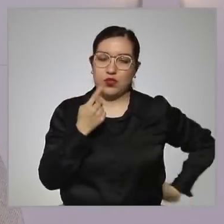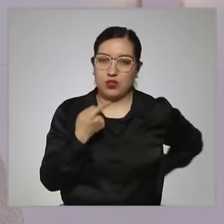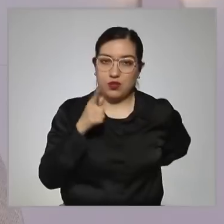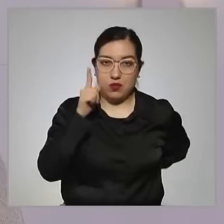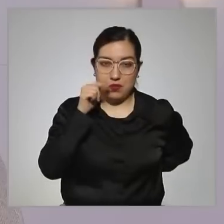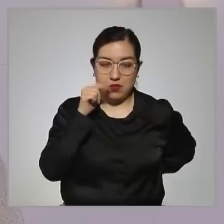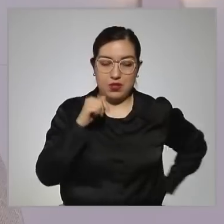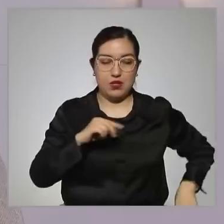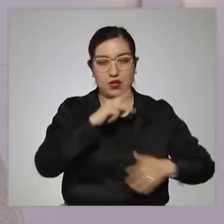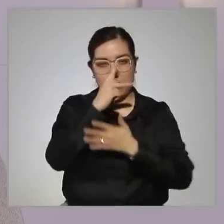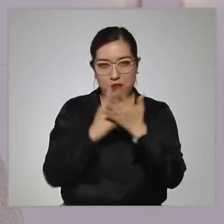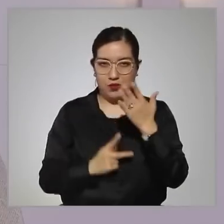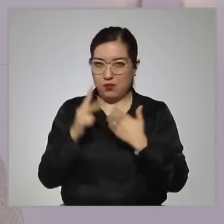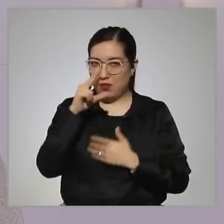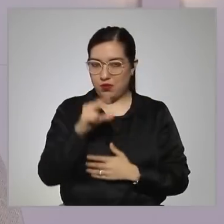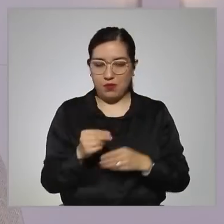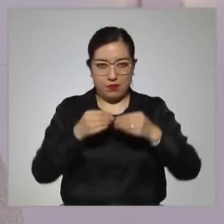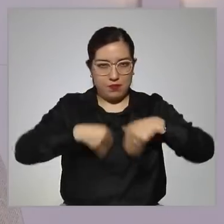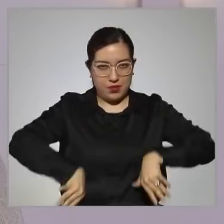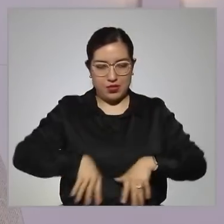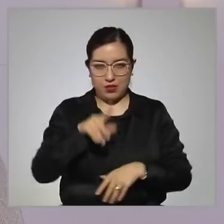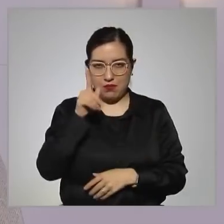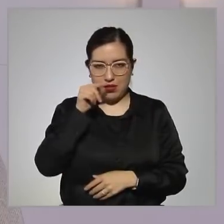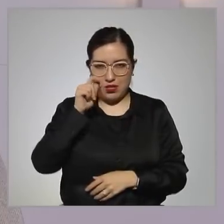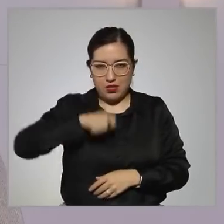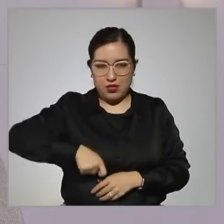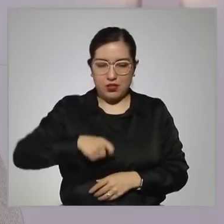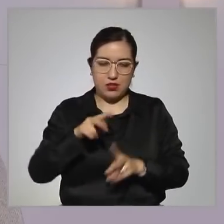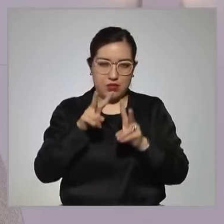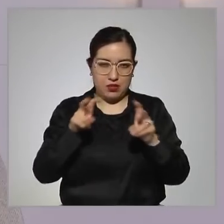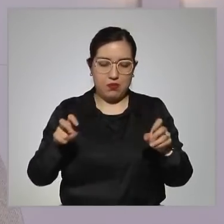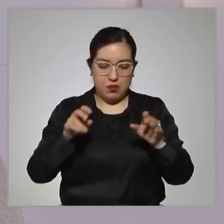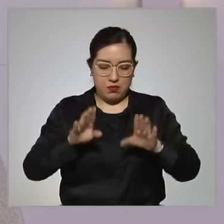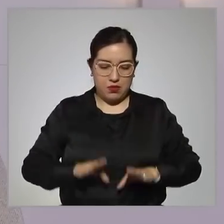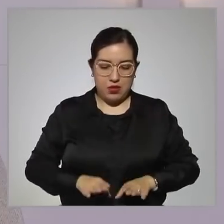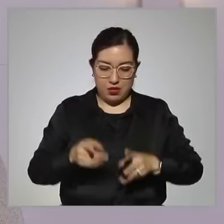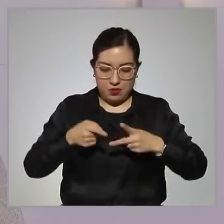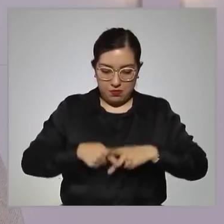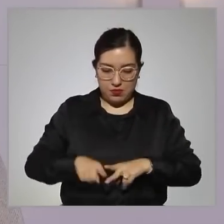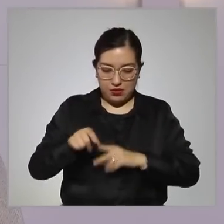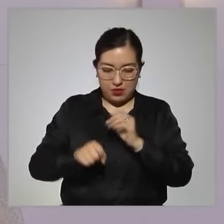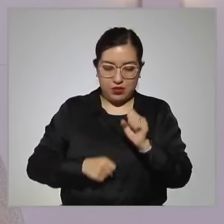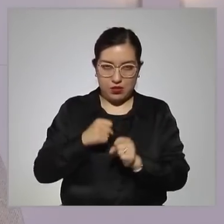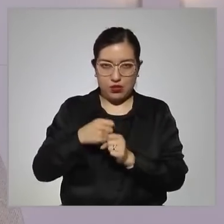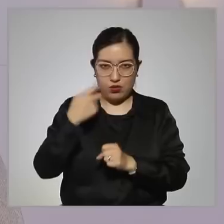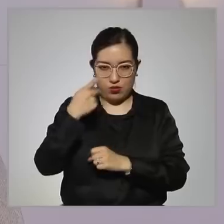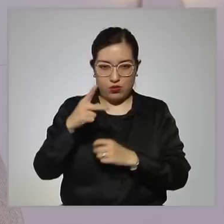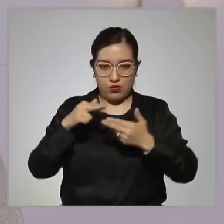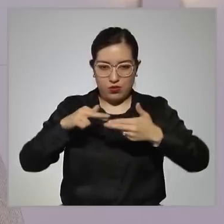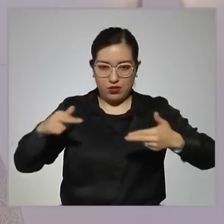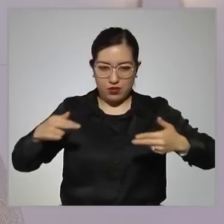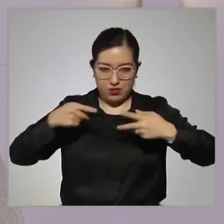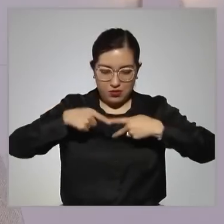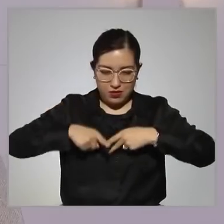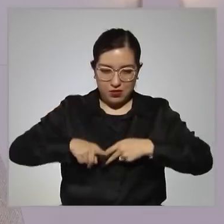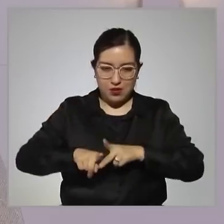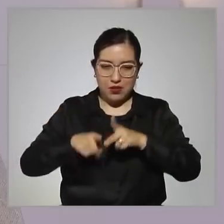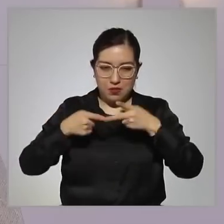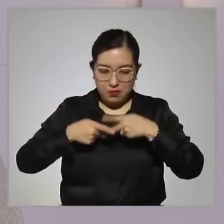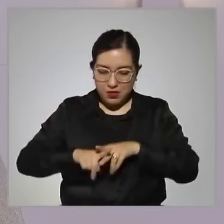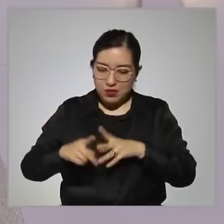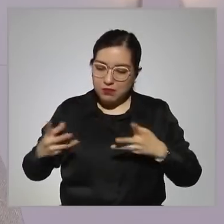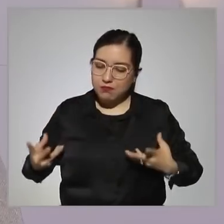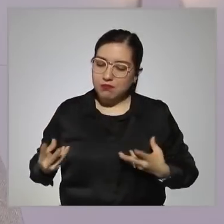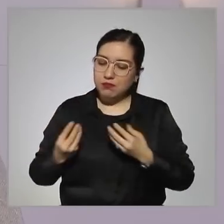mañana, Viernes de Pareja. El tema va a ser, al iniciar el año, reconstruye tu relación. ¿Cómo hacerlo? O